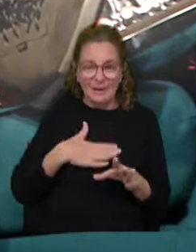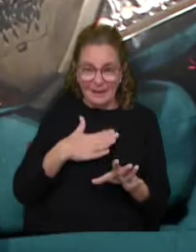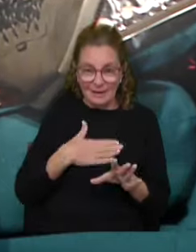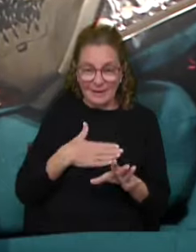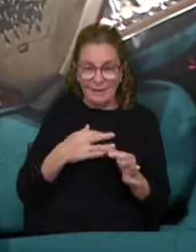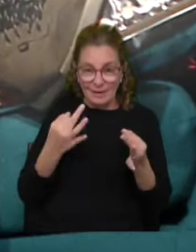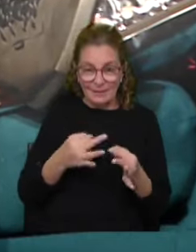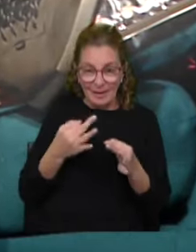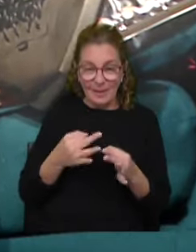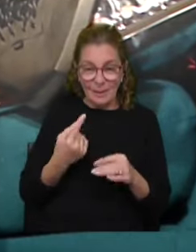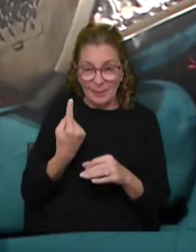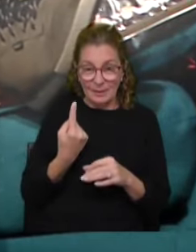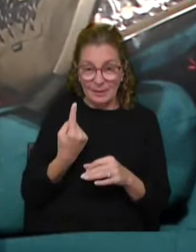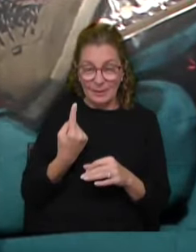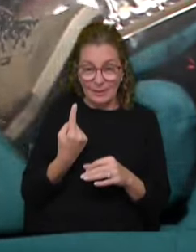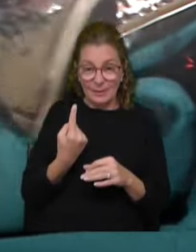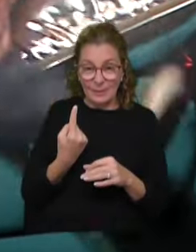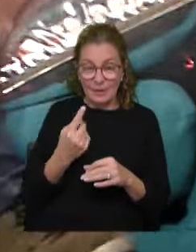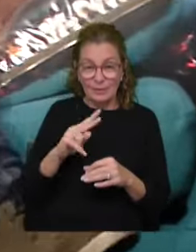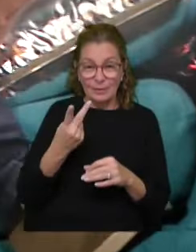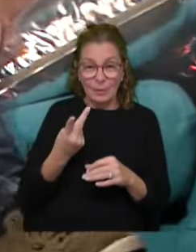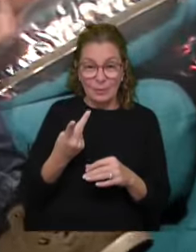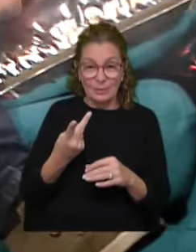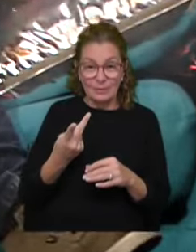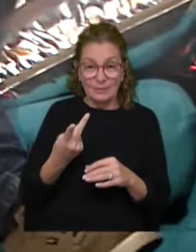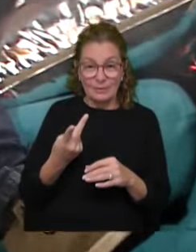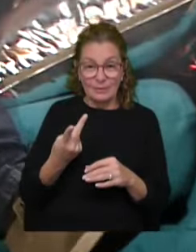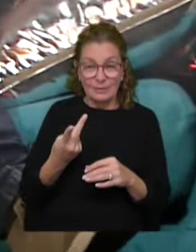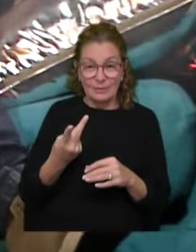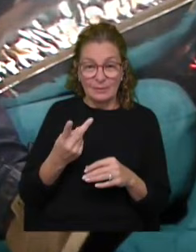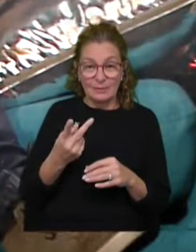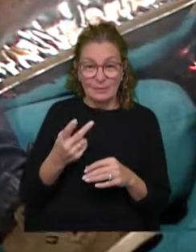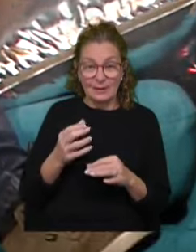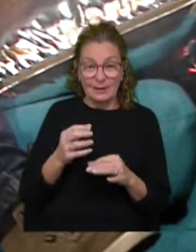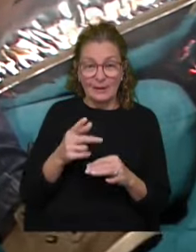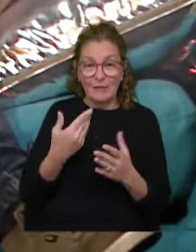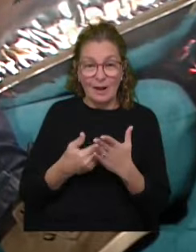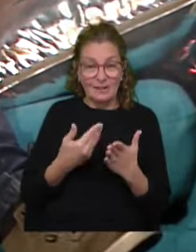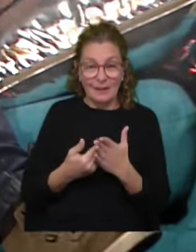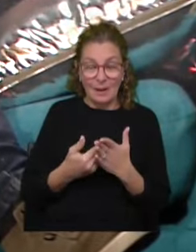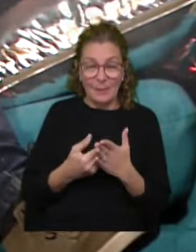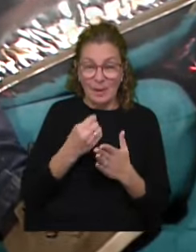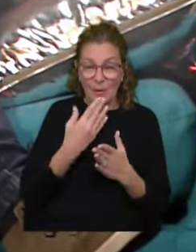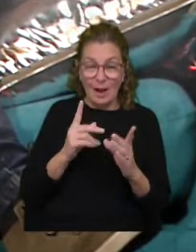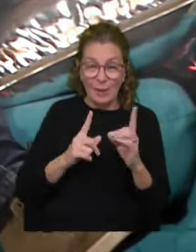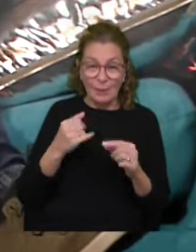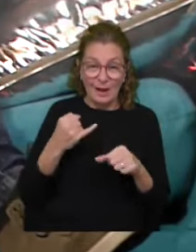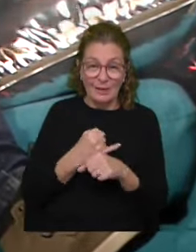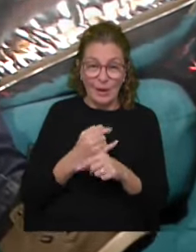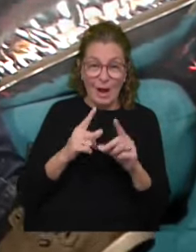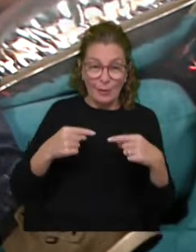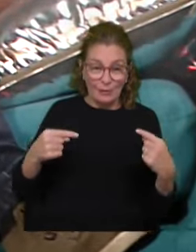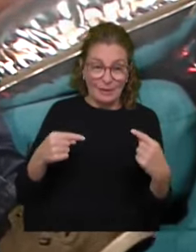en realidad, digo, el primero tiene lo de primero, pero el segundo tiene lo que no va a tener el primero, que mejorar algún error, alguna